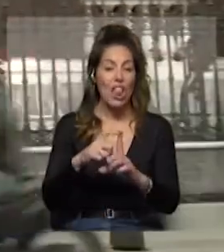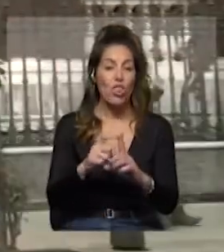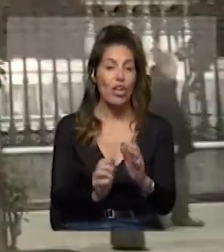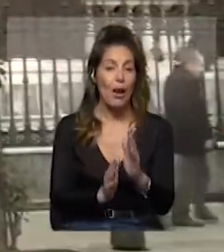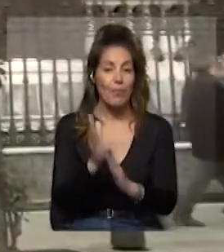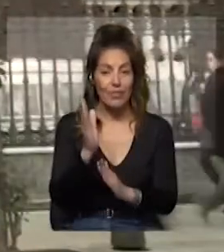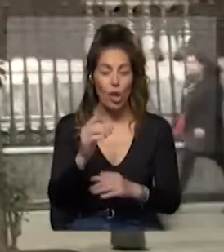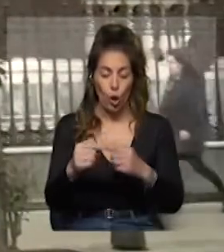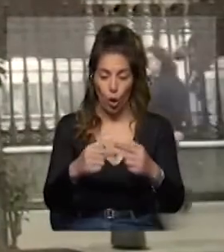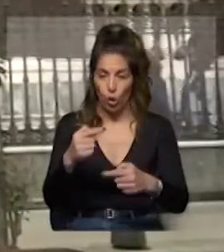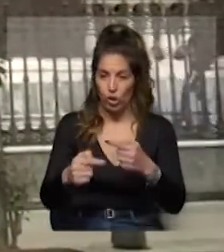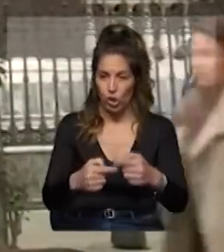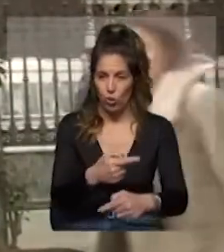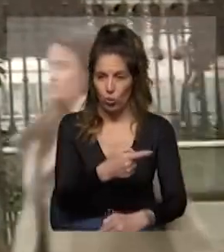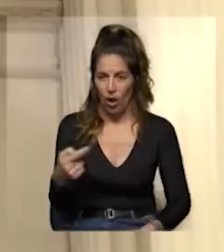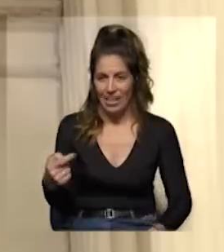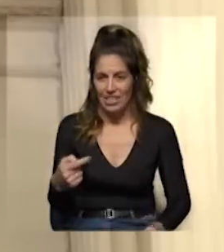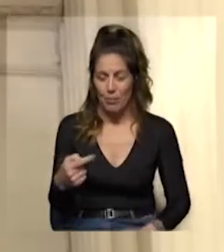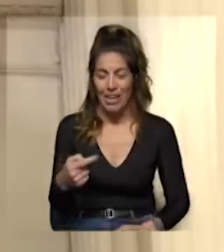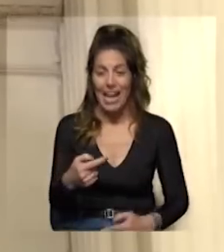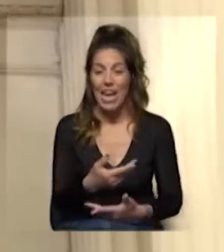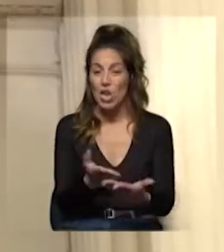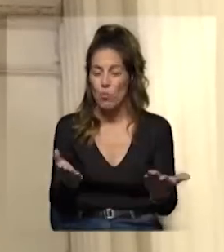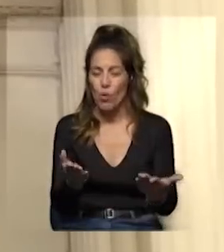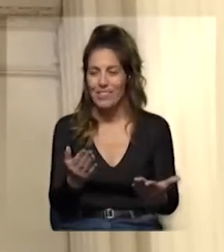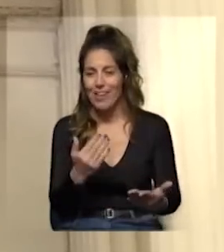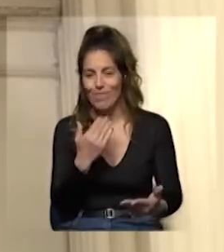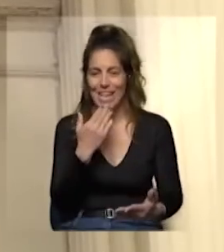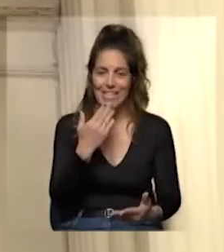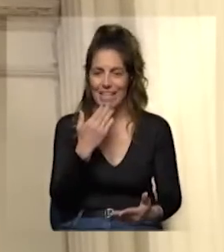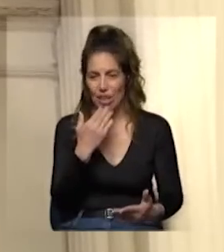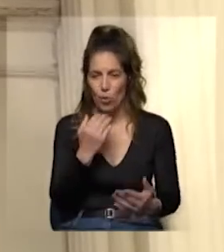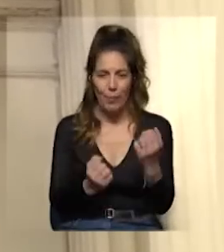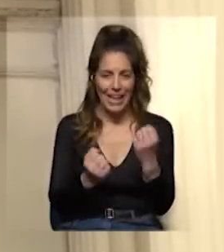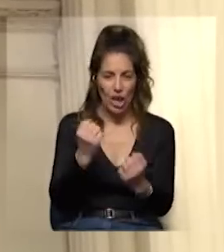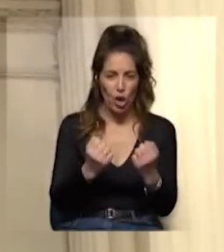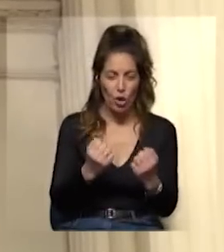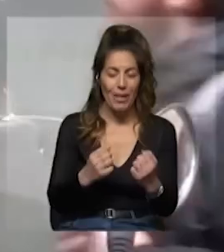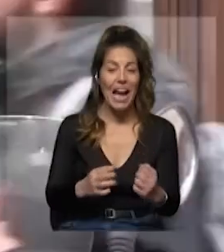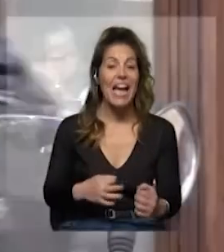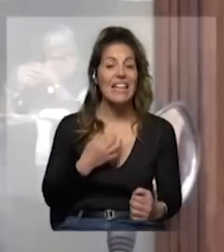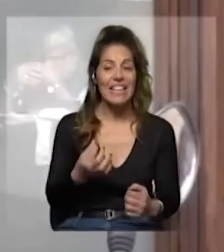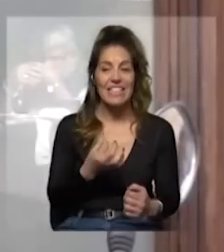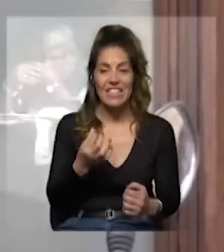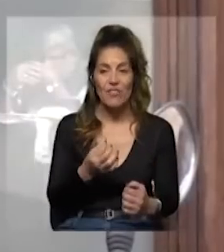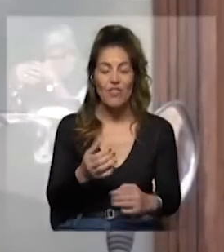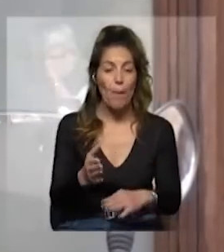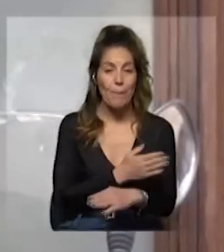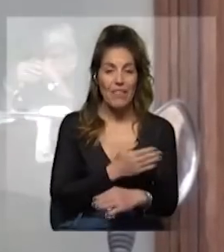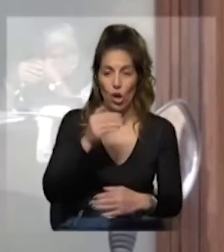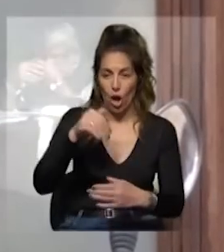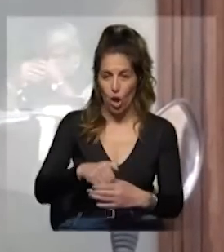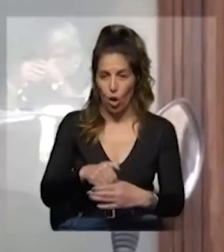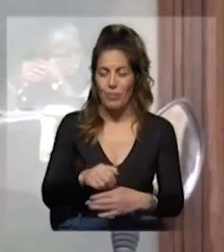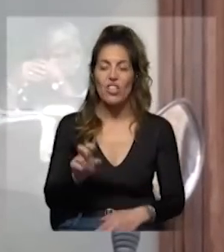mantuvo durante toda la semana y expresa el nivel de incertidumbre económica que se vive en el país en la previa de los comicios generales previstos para el